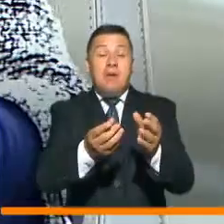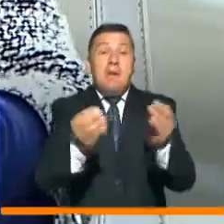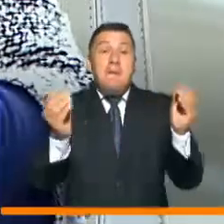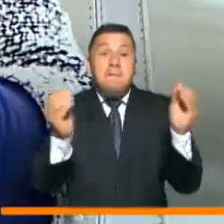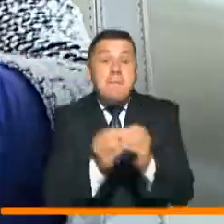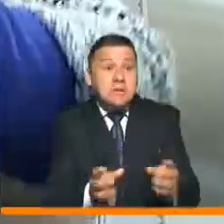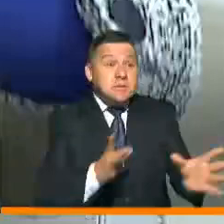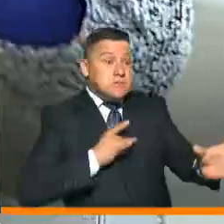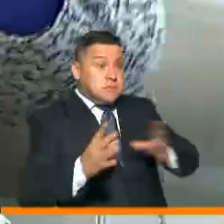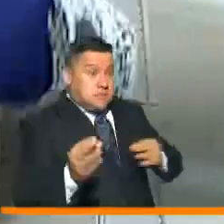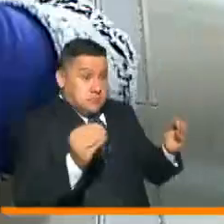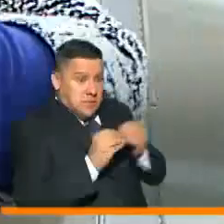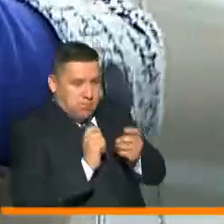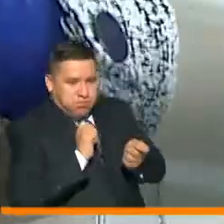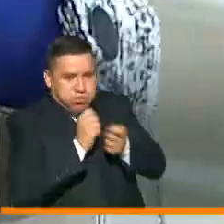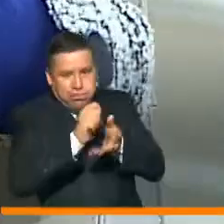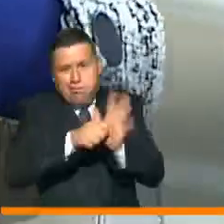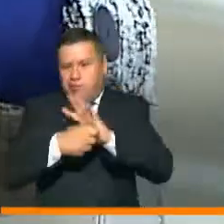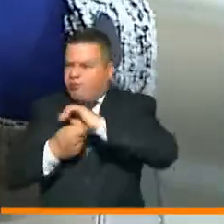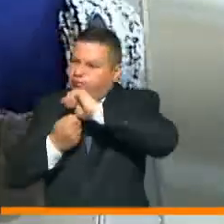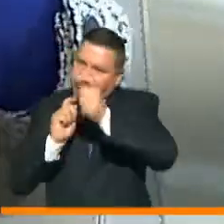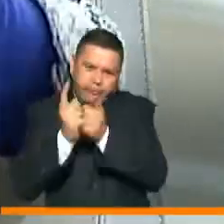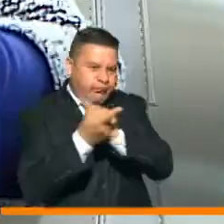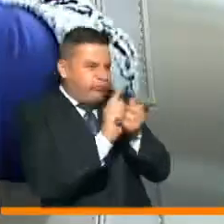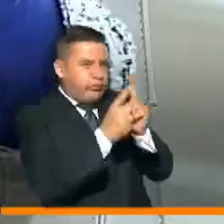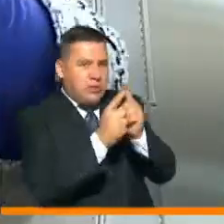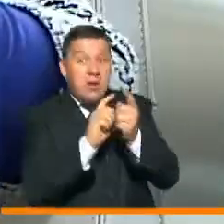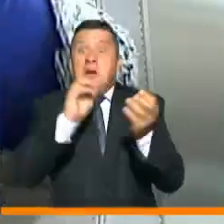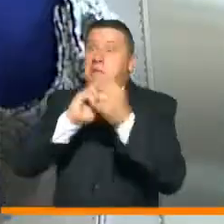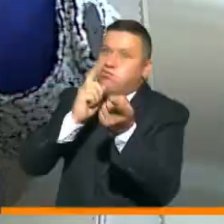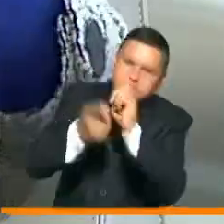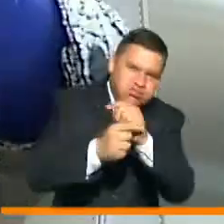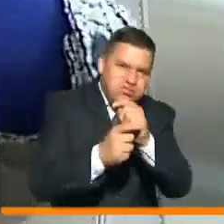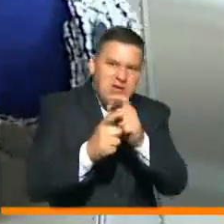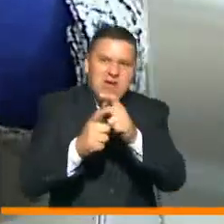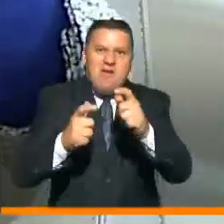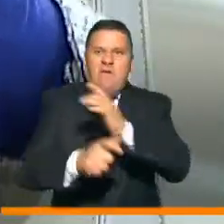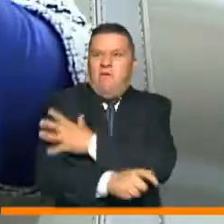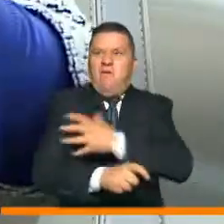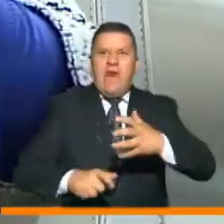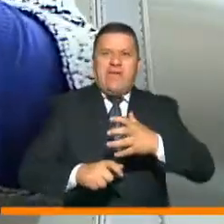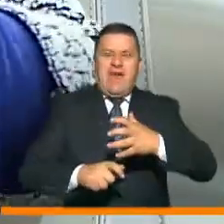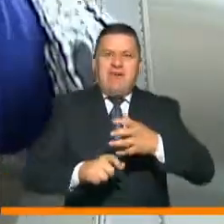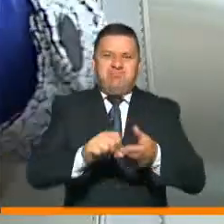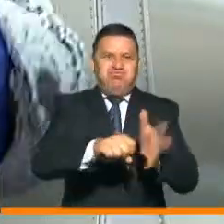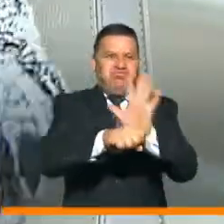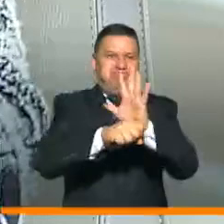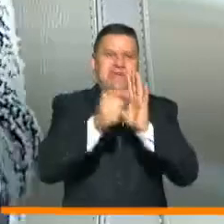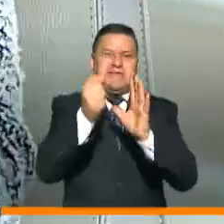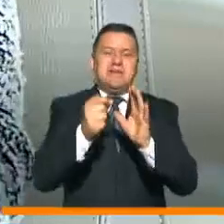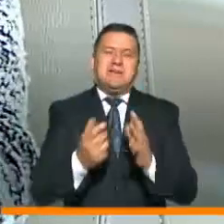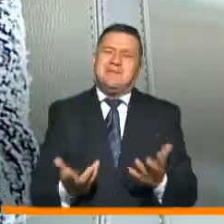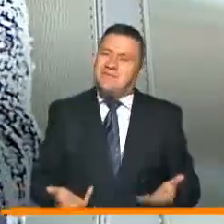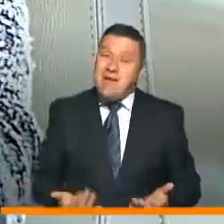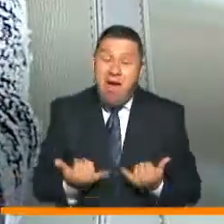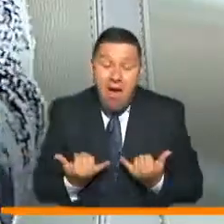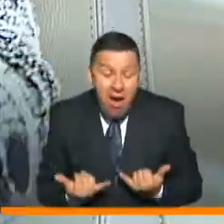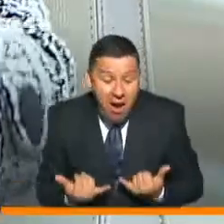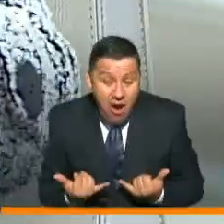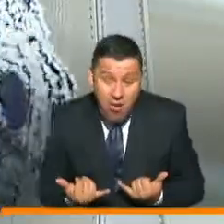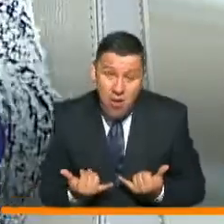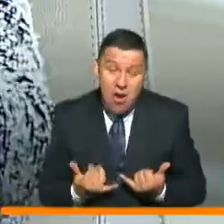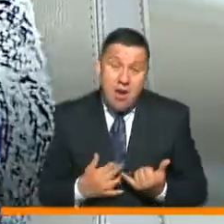más mutaciones. Y a más mutaciones, más capacidad del virus de volverse más contagioso. No hay hasta el